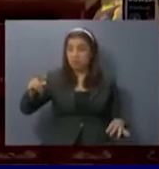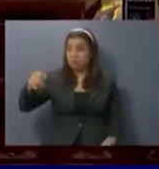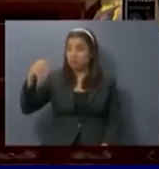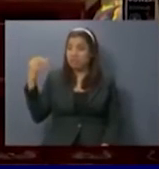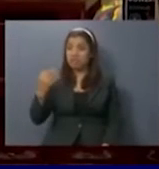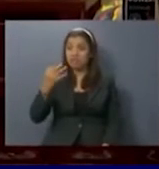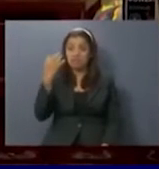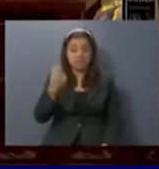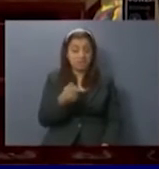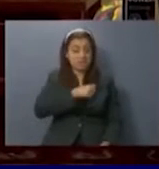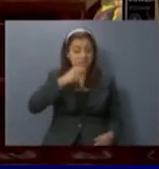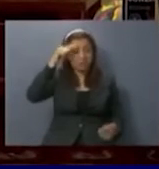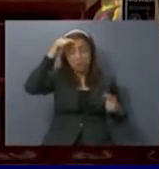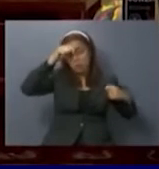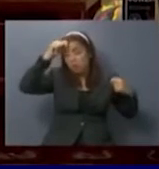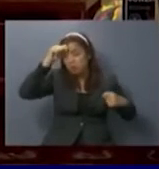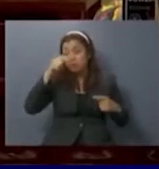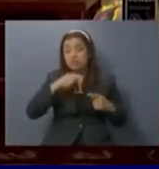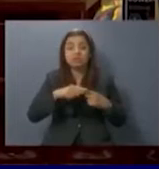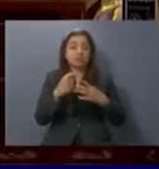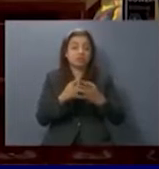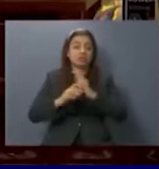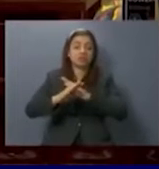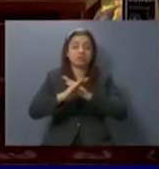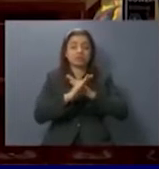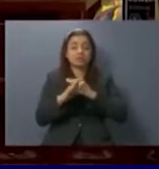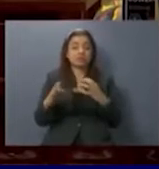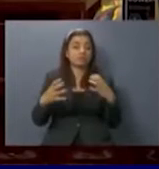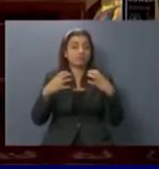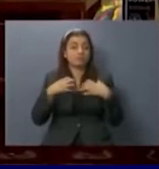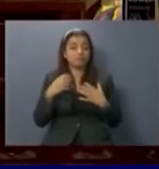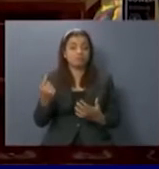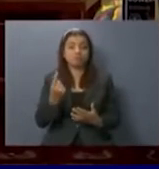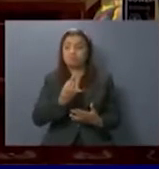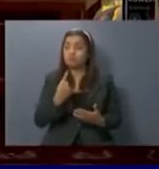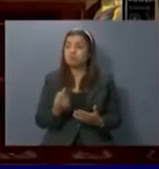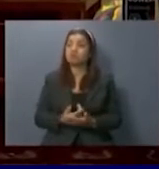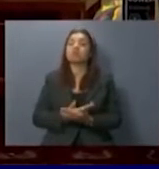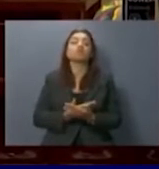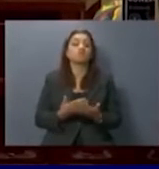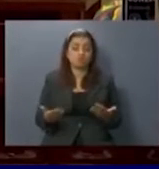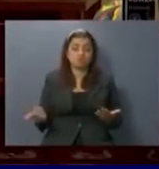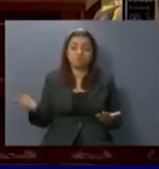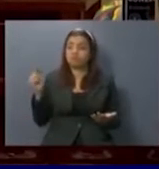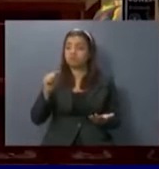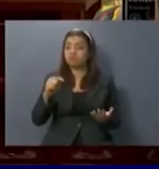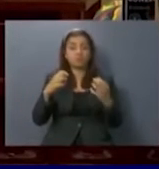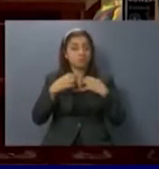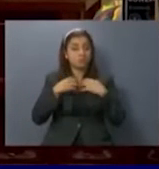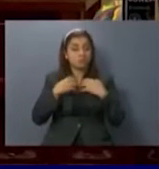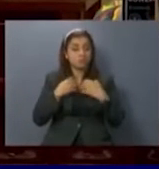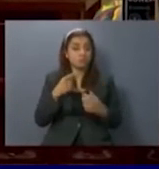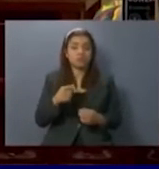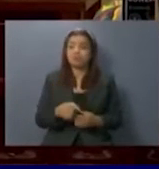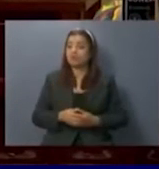la reelección no es permitida, pero hay un problema en el sentido de que